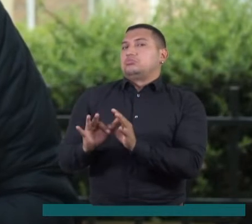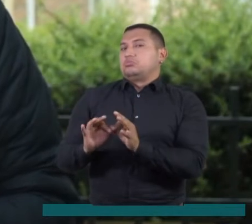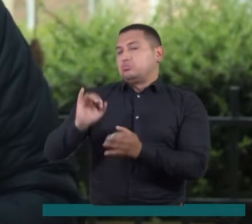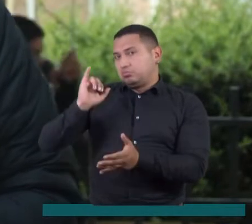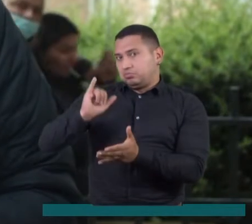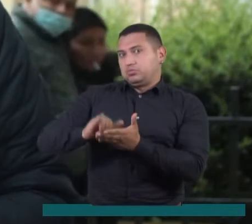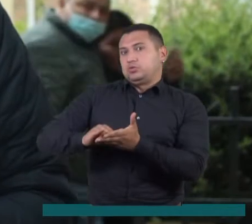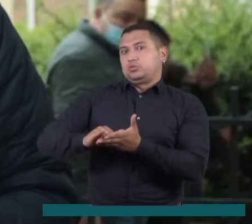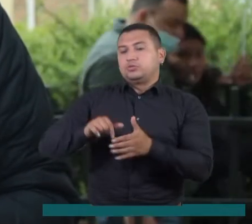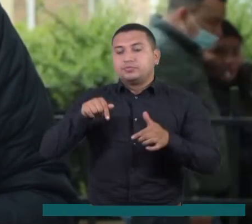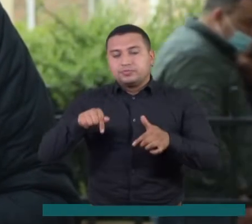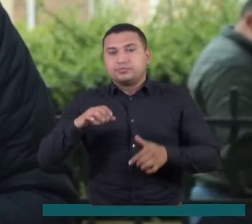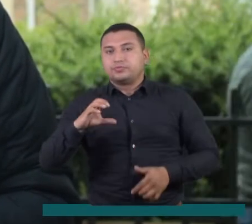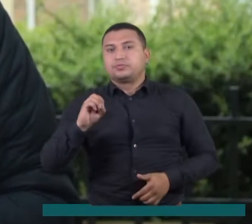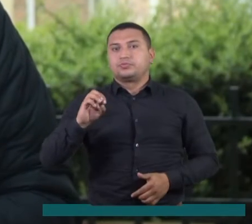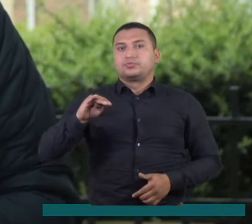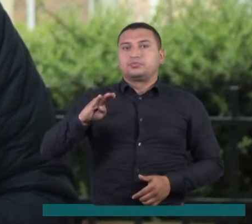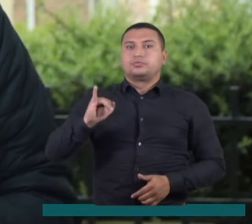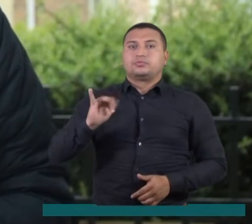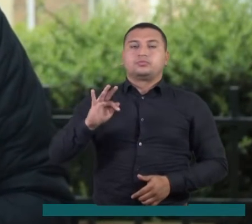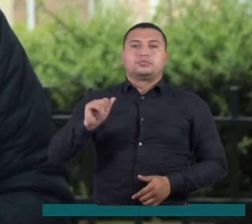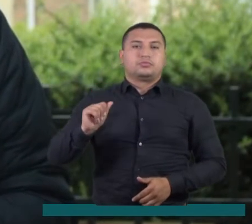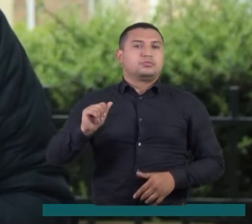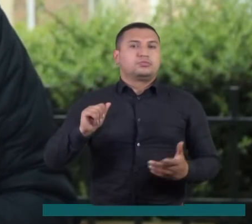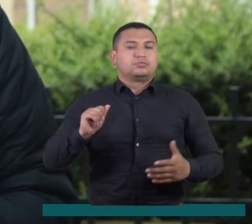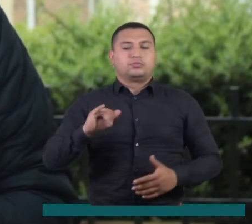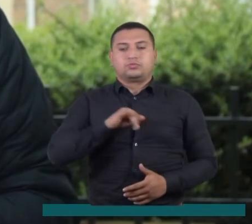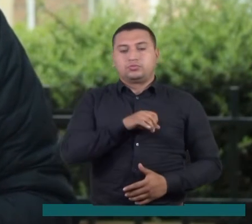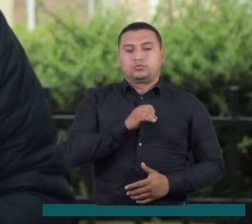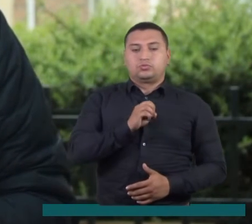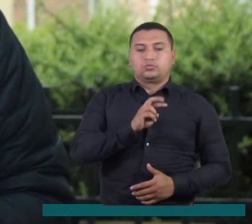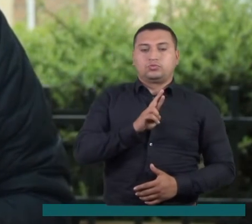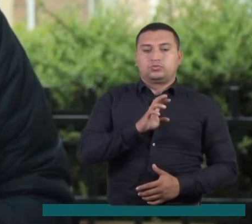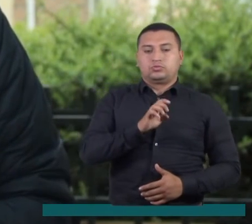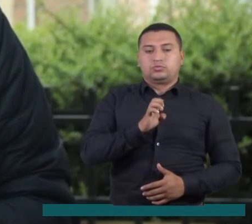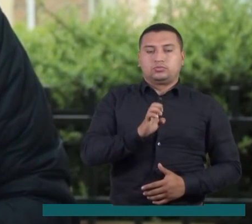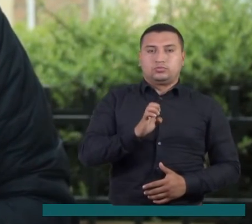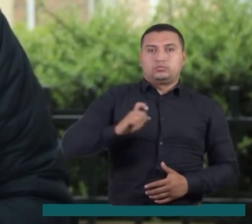sencilla. Desde el municipio de Cómbita informó Jorge Torres para Enlace 13.